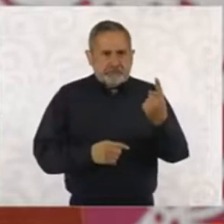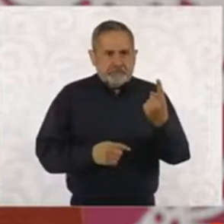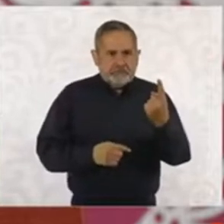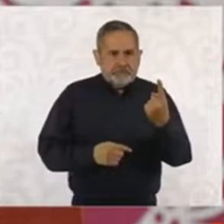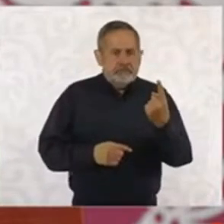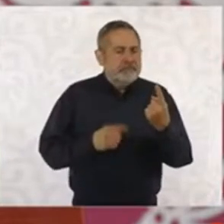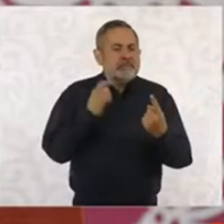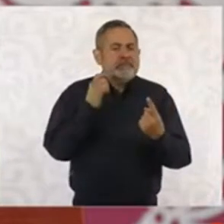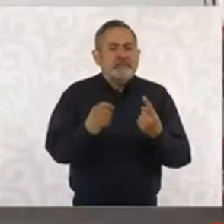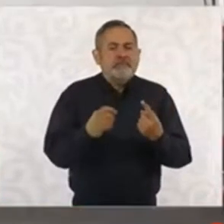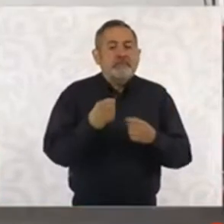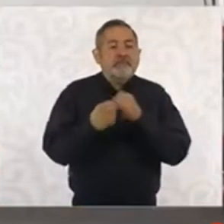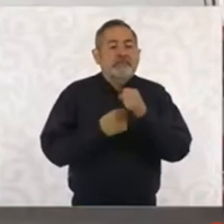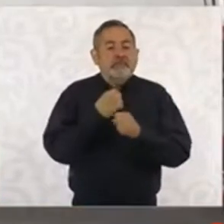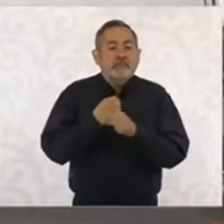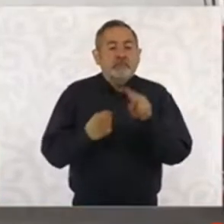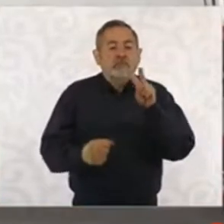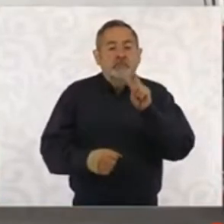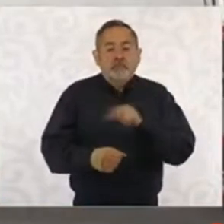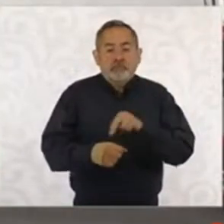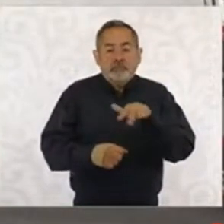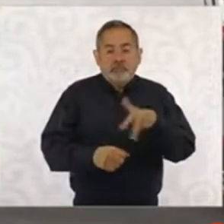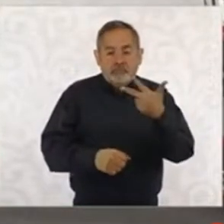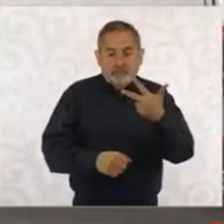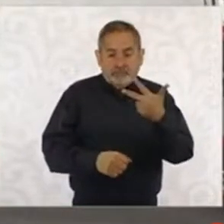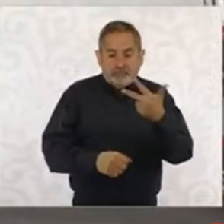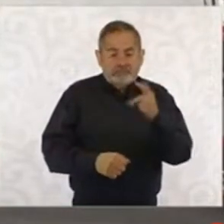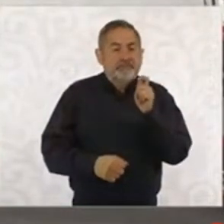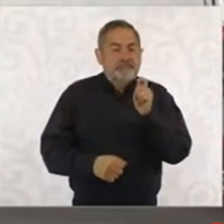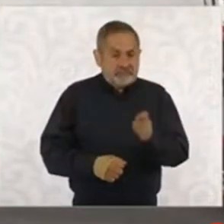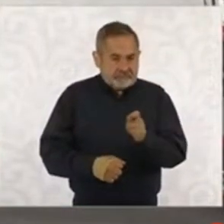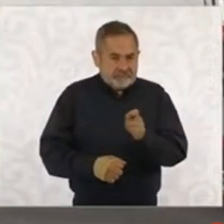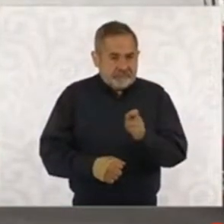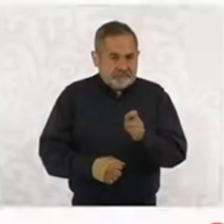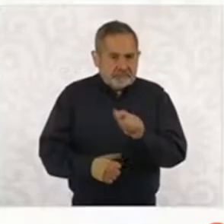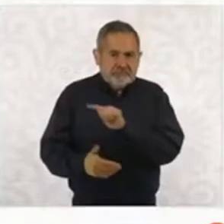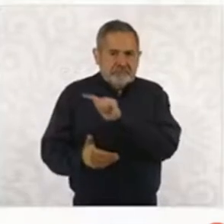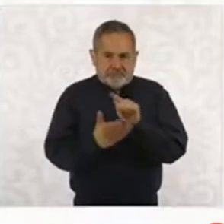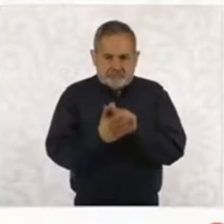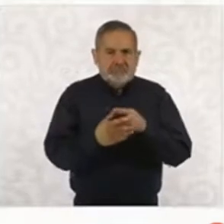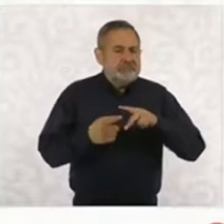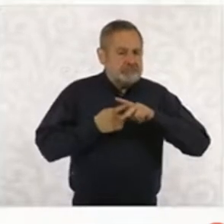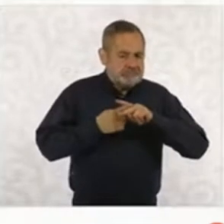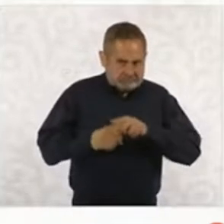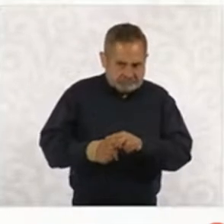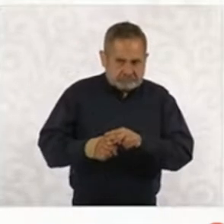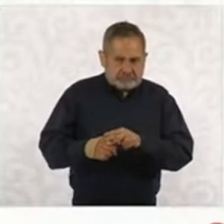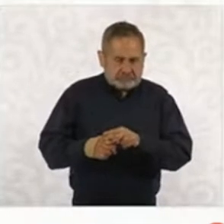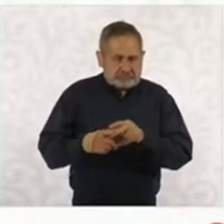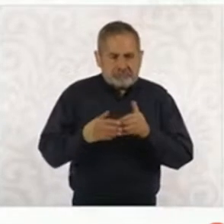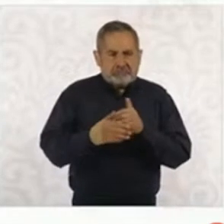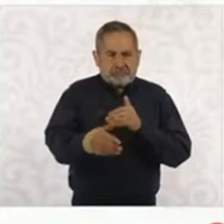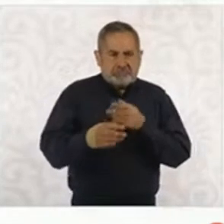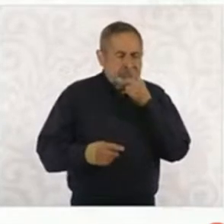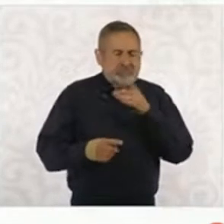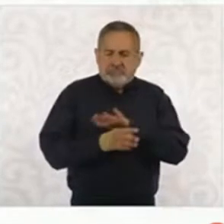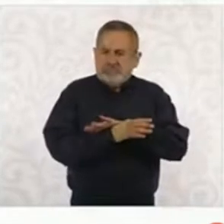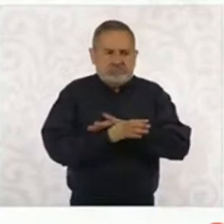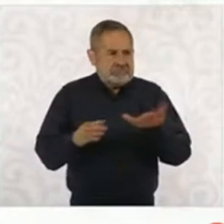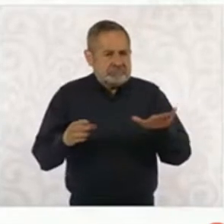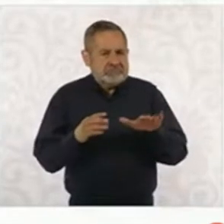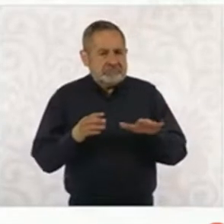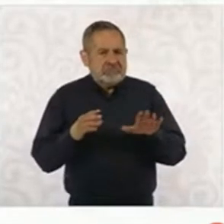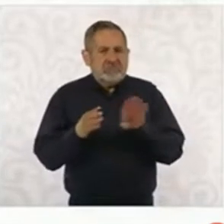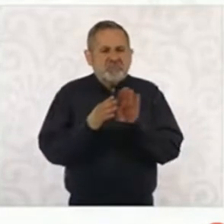el ejercicio 2013, que es cuando la reforma entra y el Estado decide que ya no haya consolidación